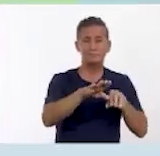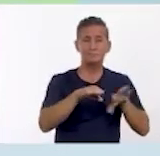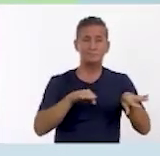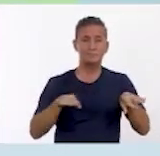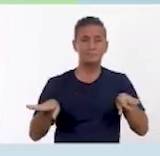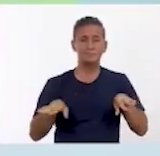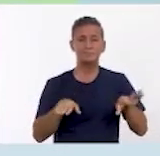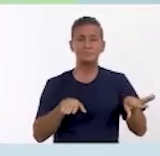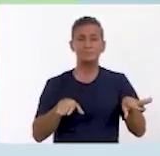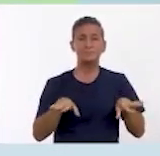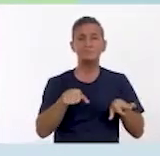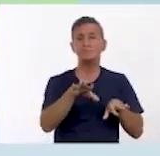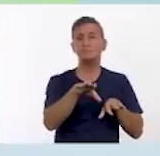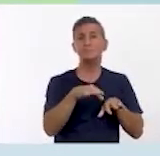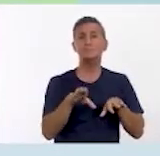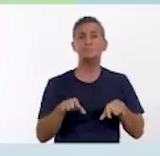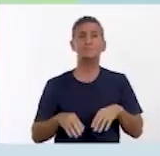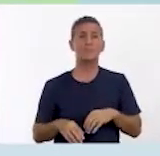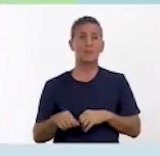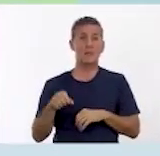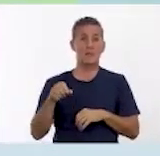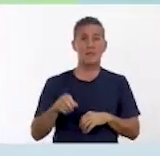desintegración. La hijita Alemania